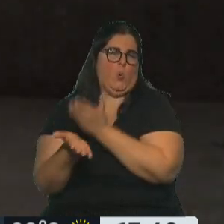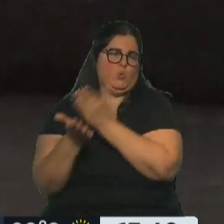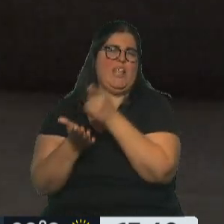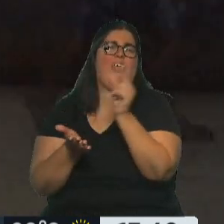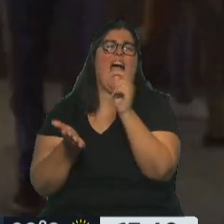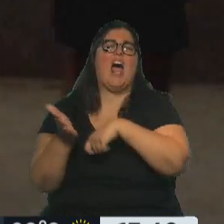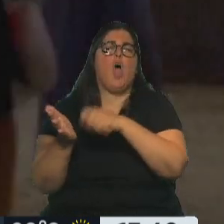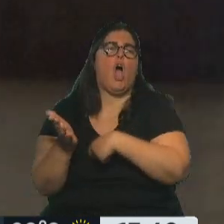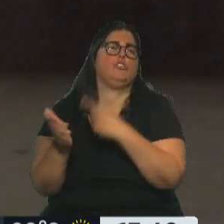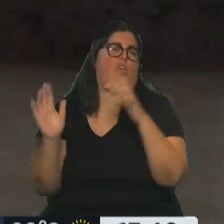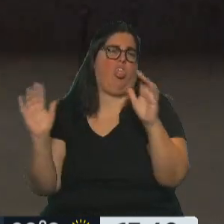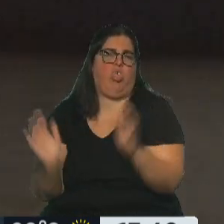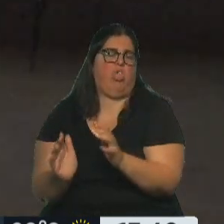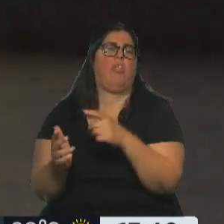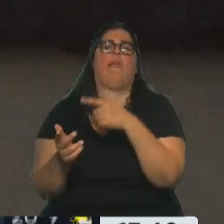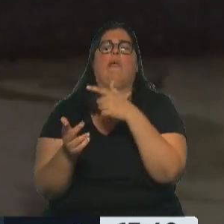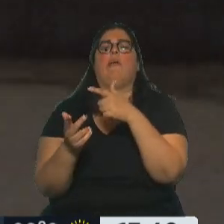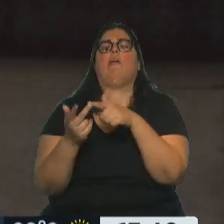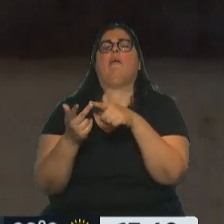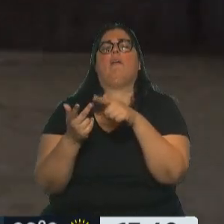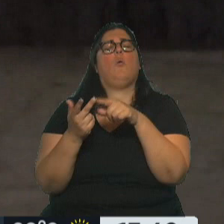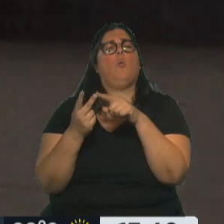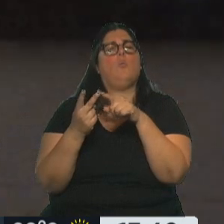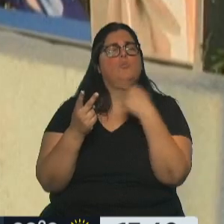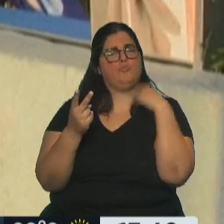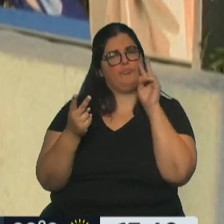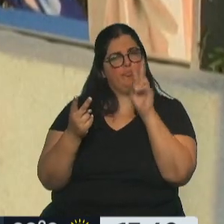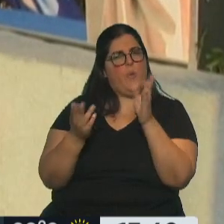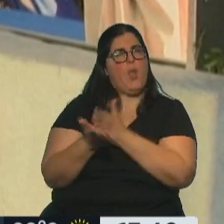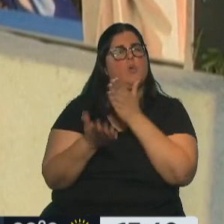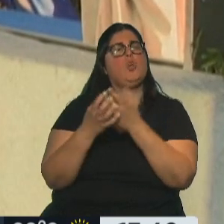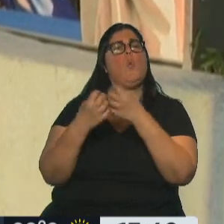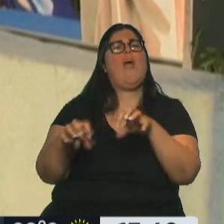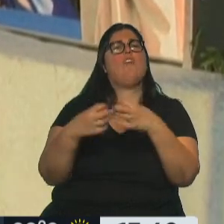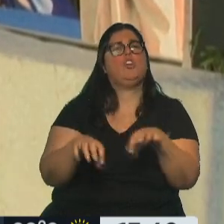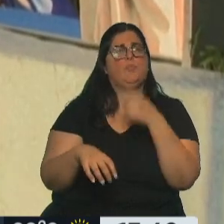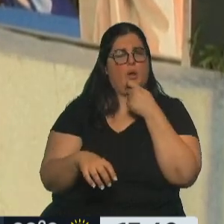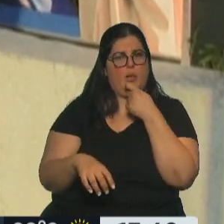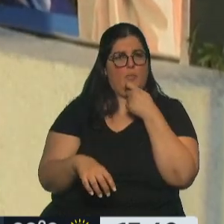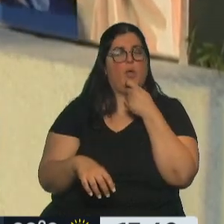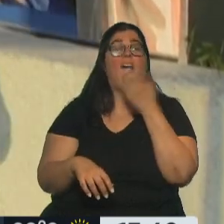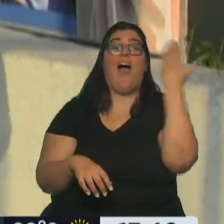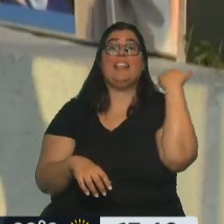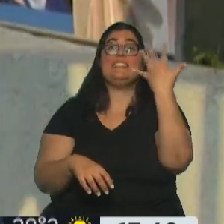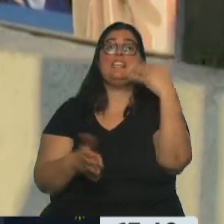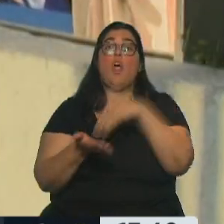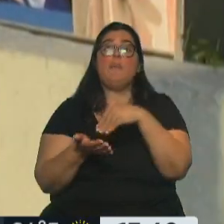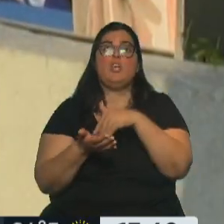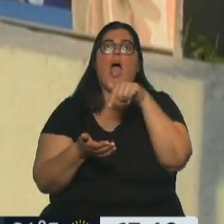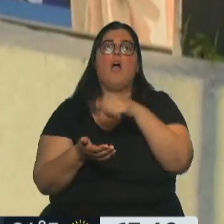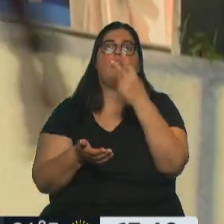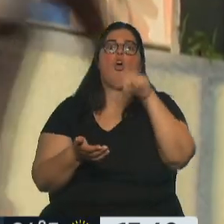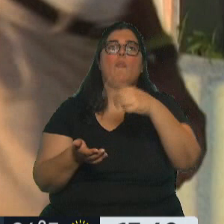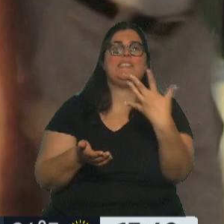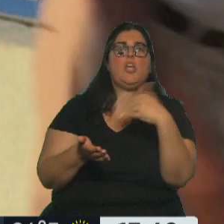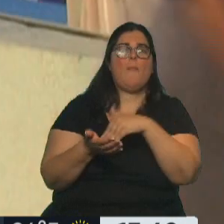arroz. Un dato que me llamó la atención de la producción de huevo, por ejemplo, ¿no? Sí. De 5 millones a 2.2 millones ha caído.